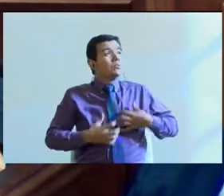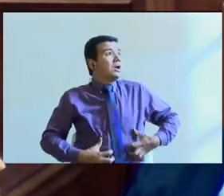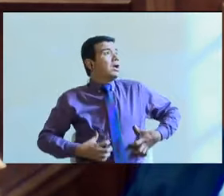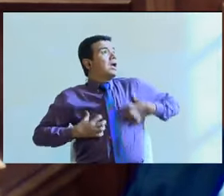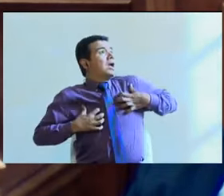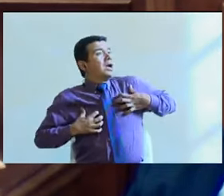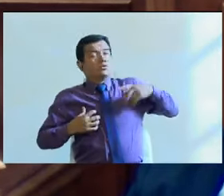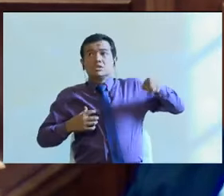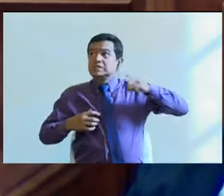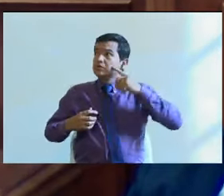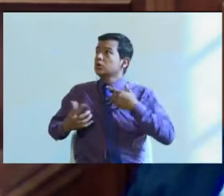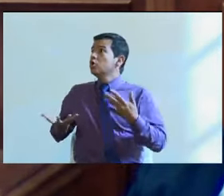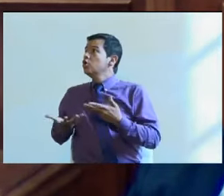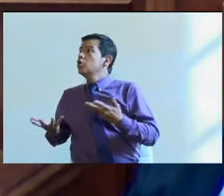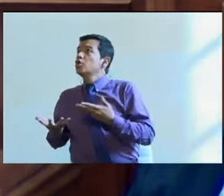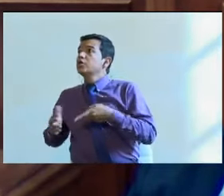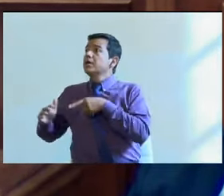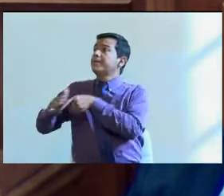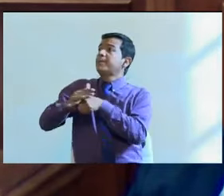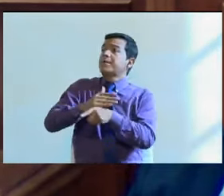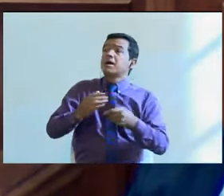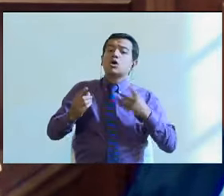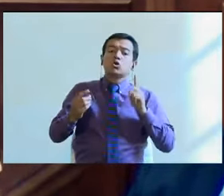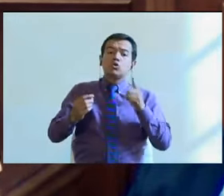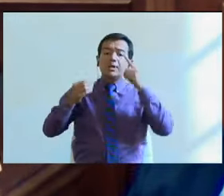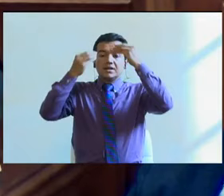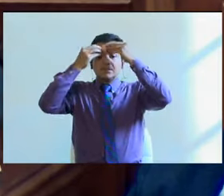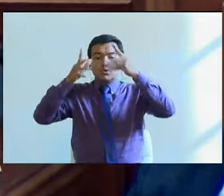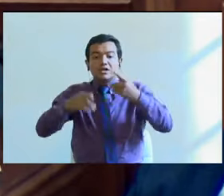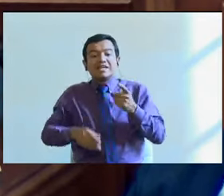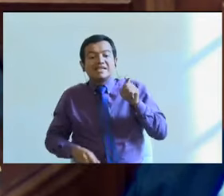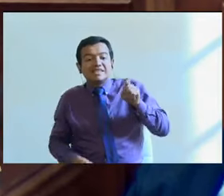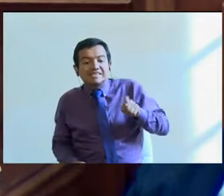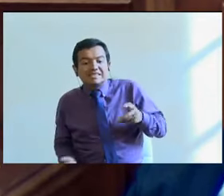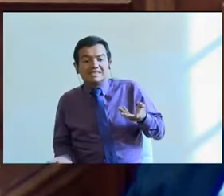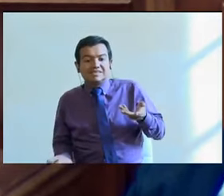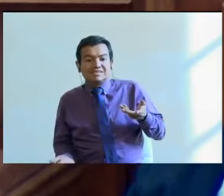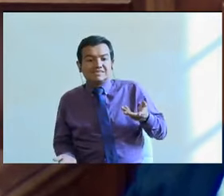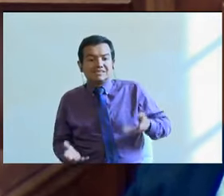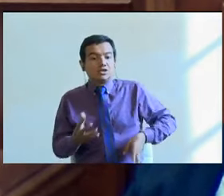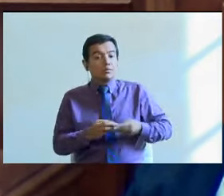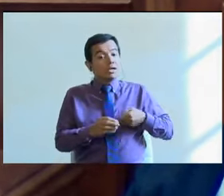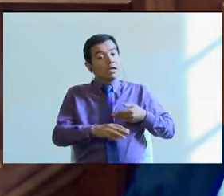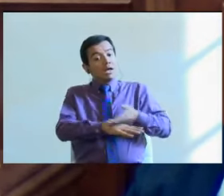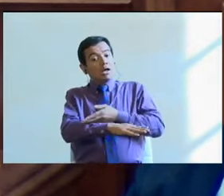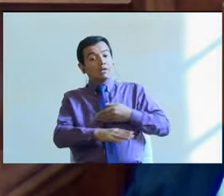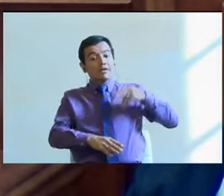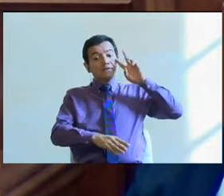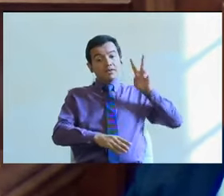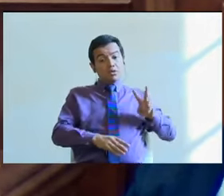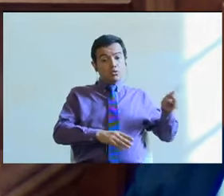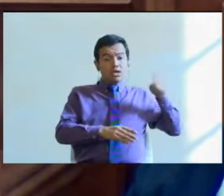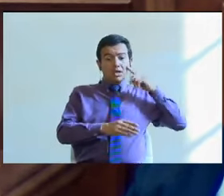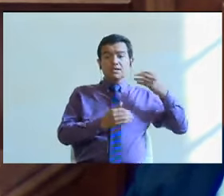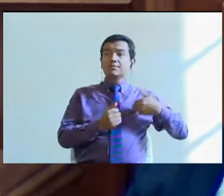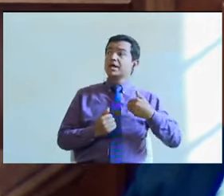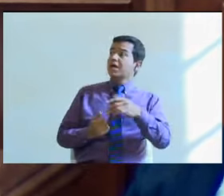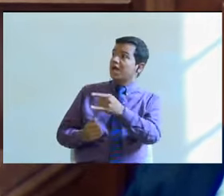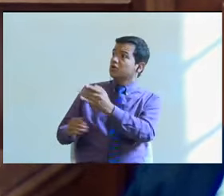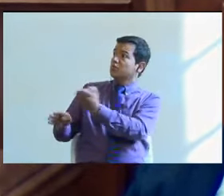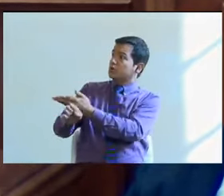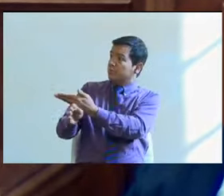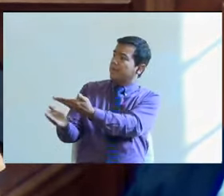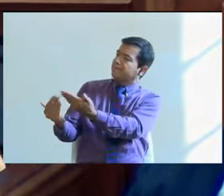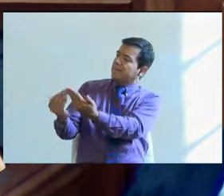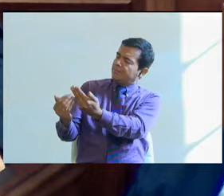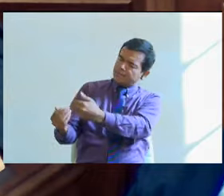buscando democracia Venezuela que por décadas le abrió las puertas a aquellos que sufrían de conflictos armados aquellos